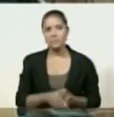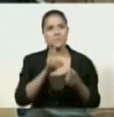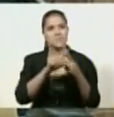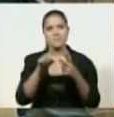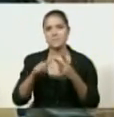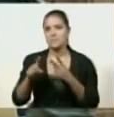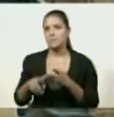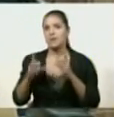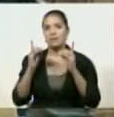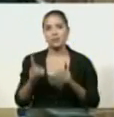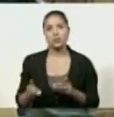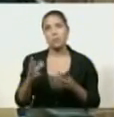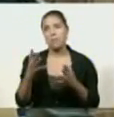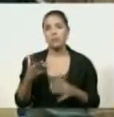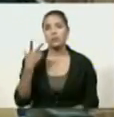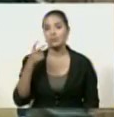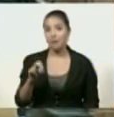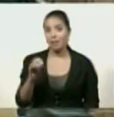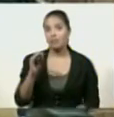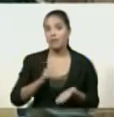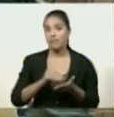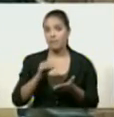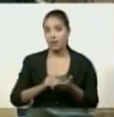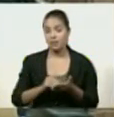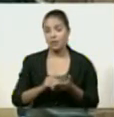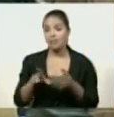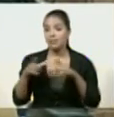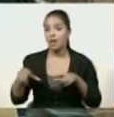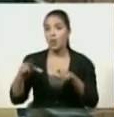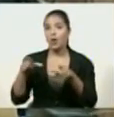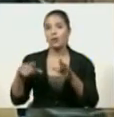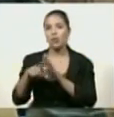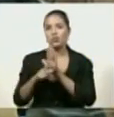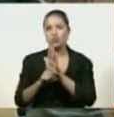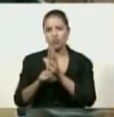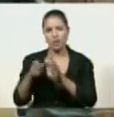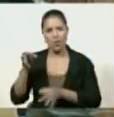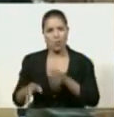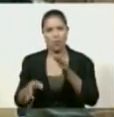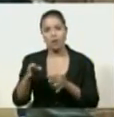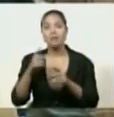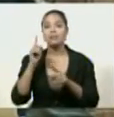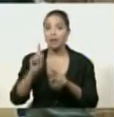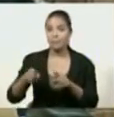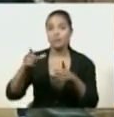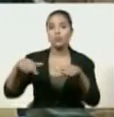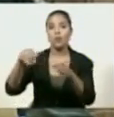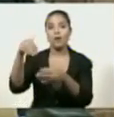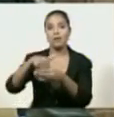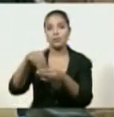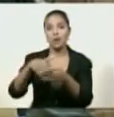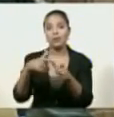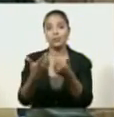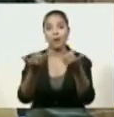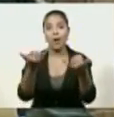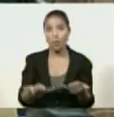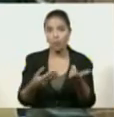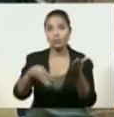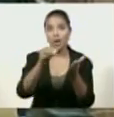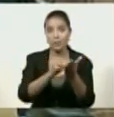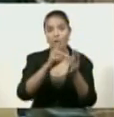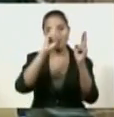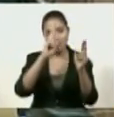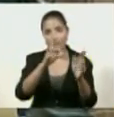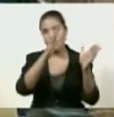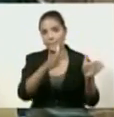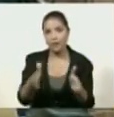de sentencias, más de 30, no solamente de la Sala Constitucional, sino de la Sala Electoral. Y es tiempo de que volvamos al